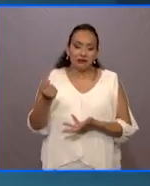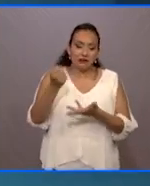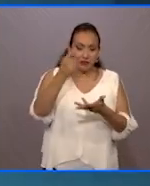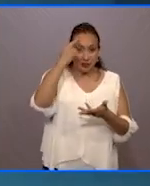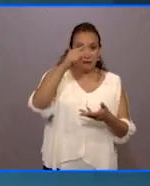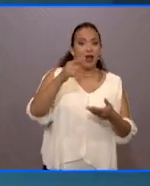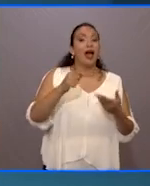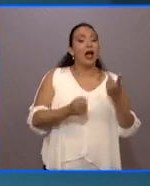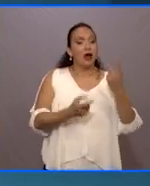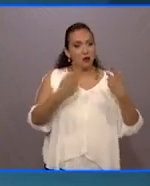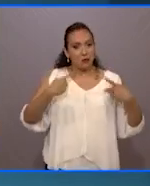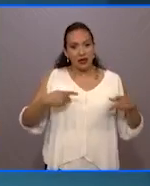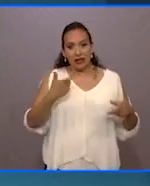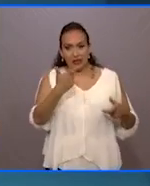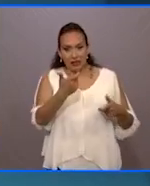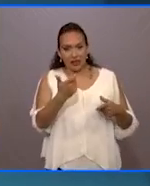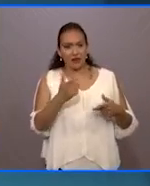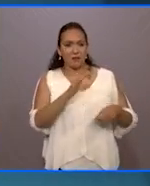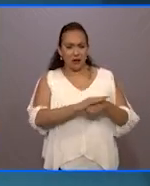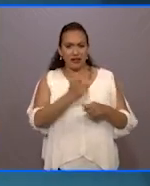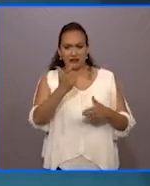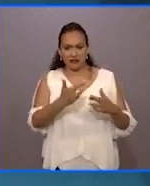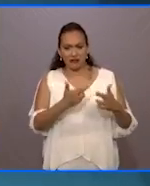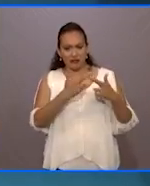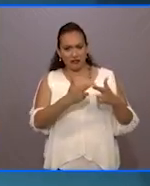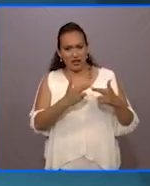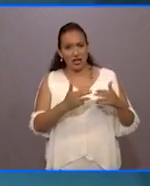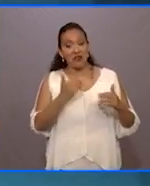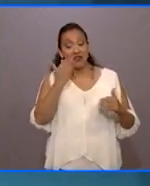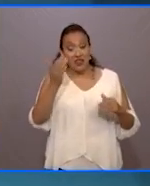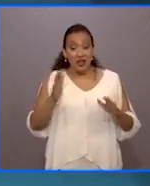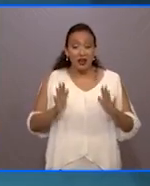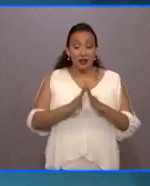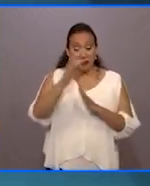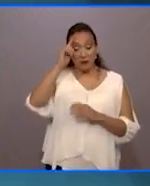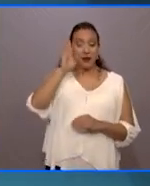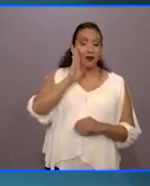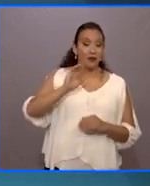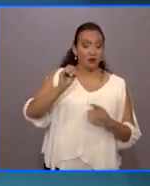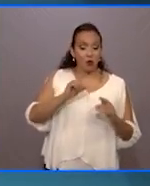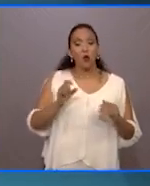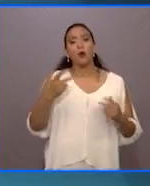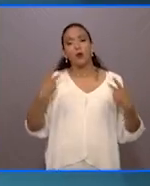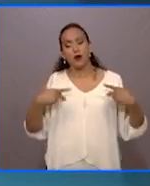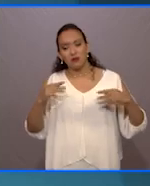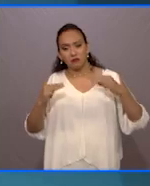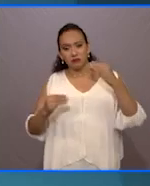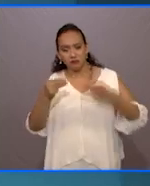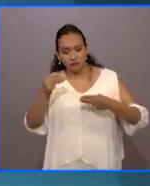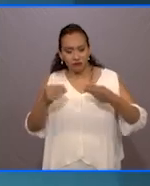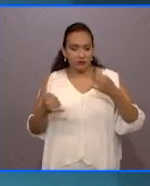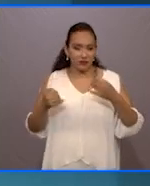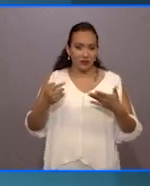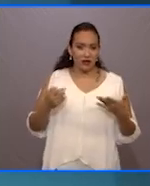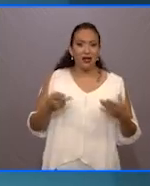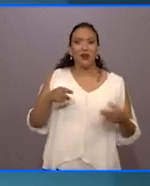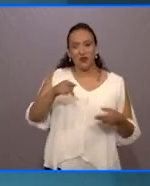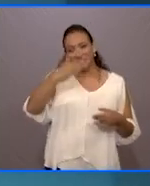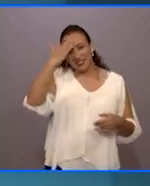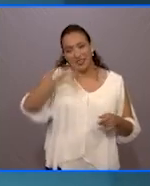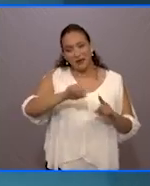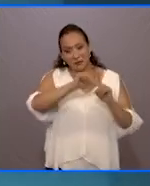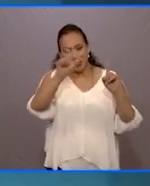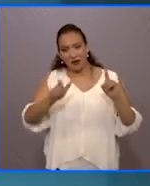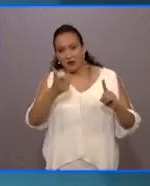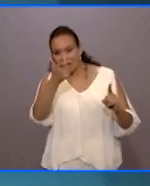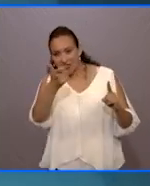más ricas que estén compitiendo por un lugar en el Poder Judicial. En un país profundamente desigual como